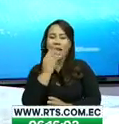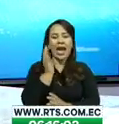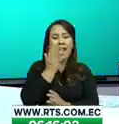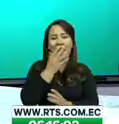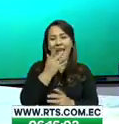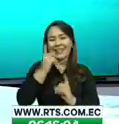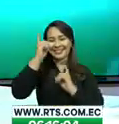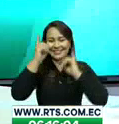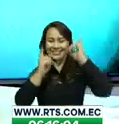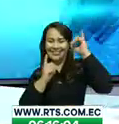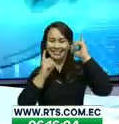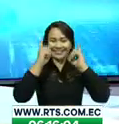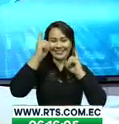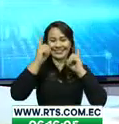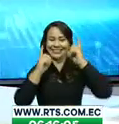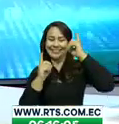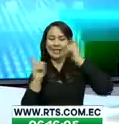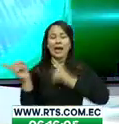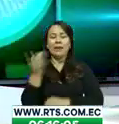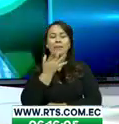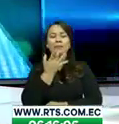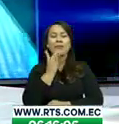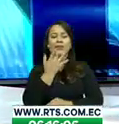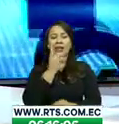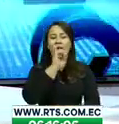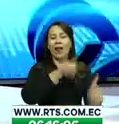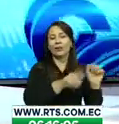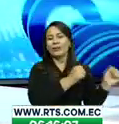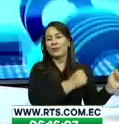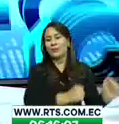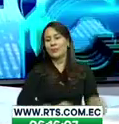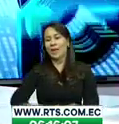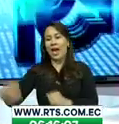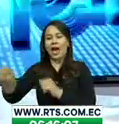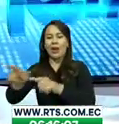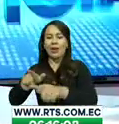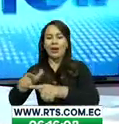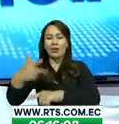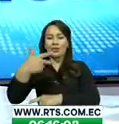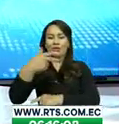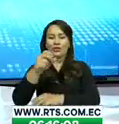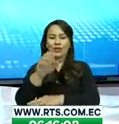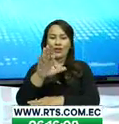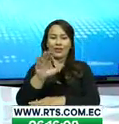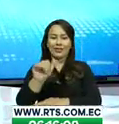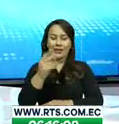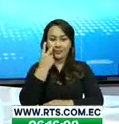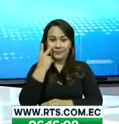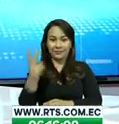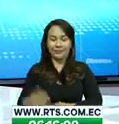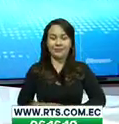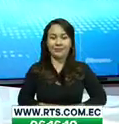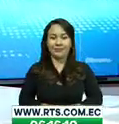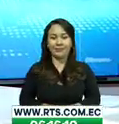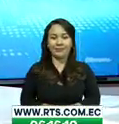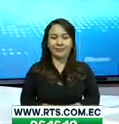su gente lo convierte en un sitio preferido por los turistas. Veamos a continuación la nota intercultural.